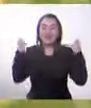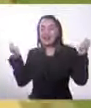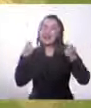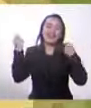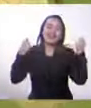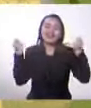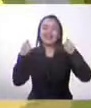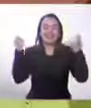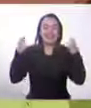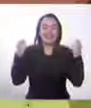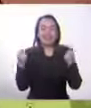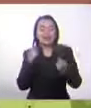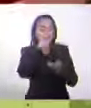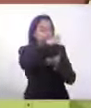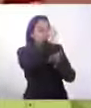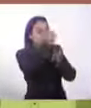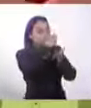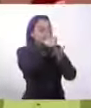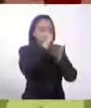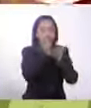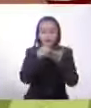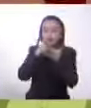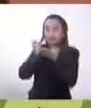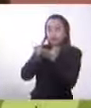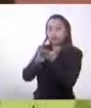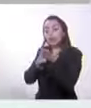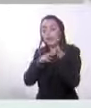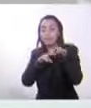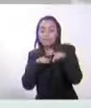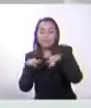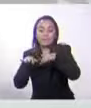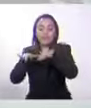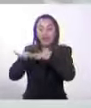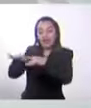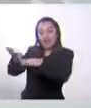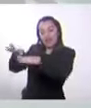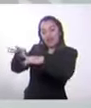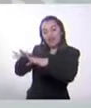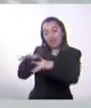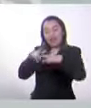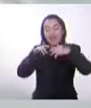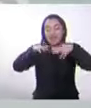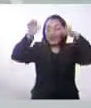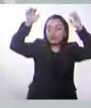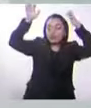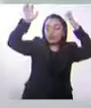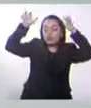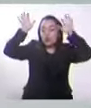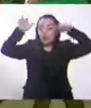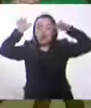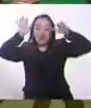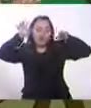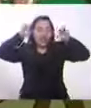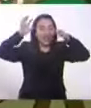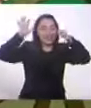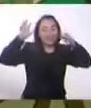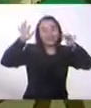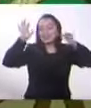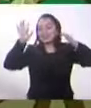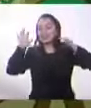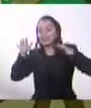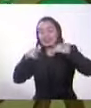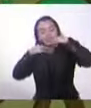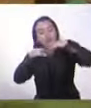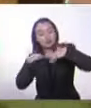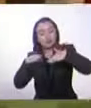con paciencia yo me voy para el manglar. A mojarnos con la lluvia yo me voy para el